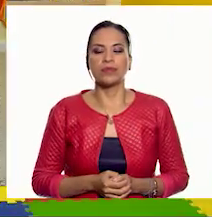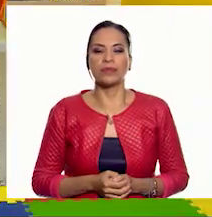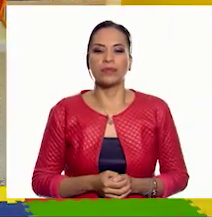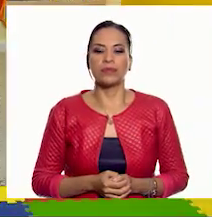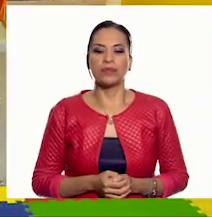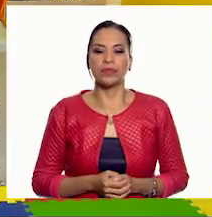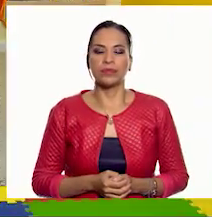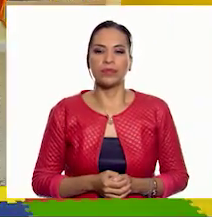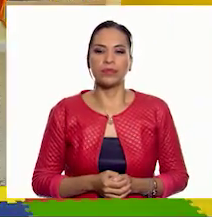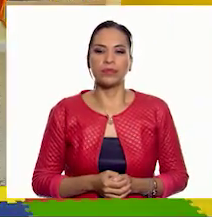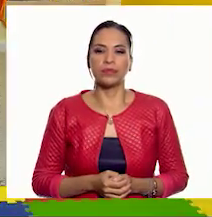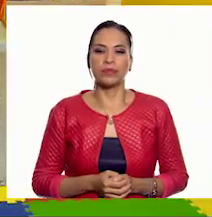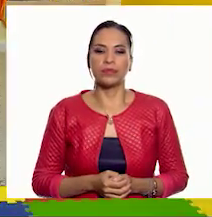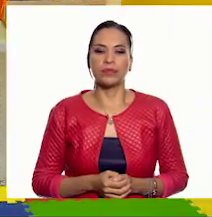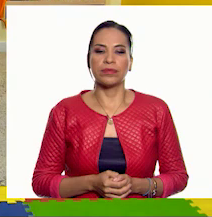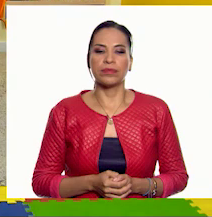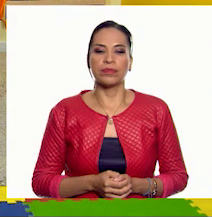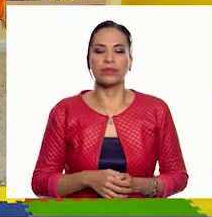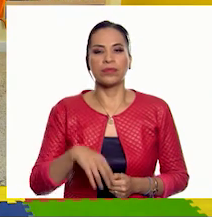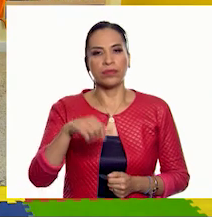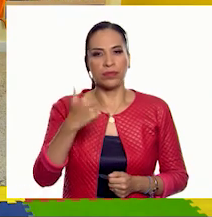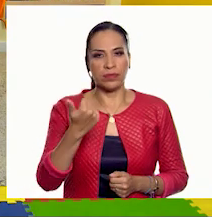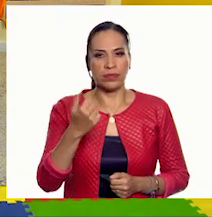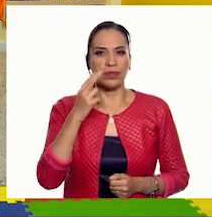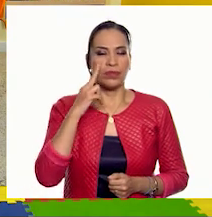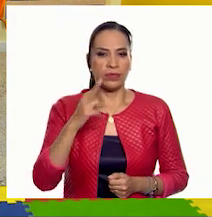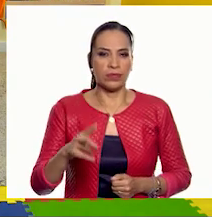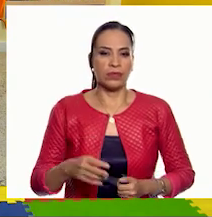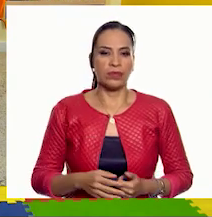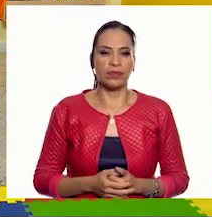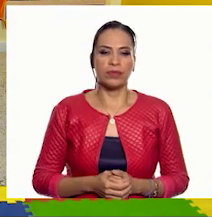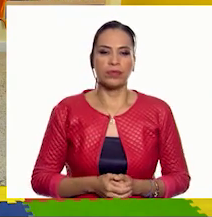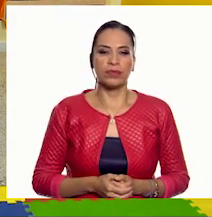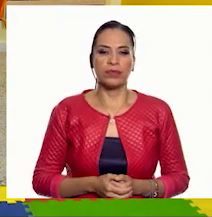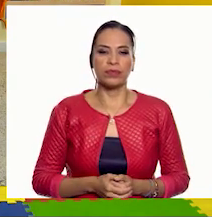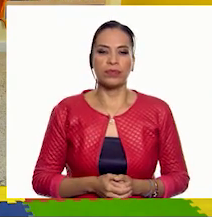Okay. Te voy a mostrar otra.